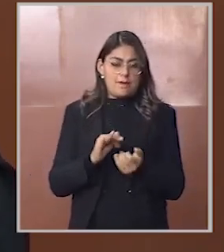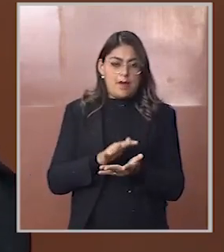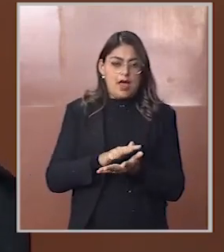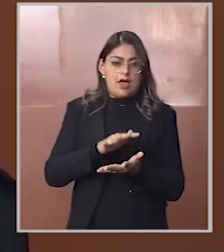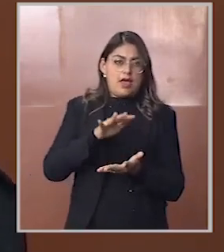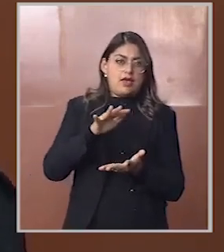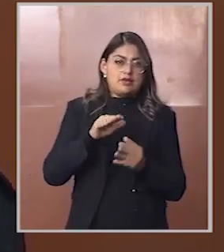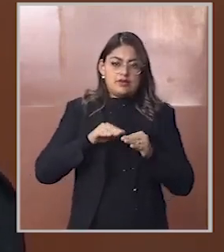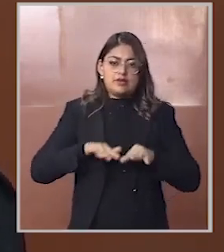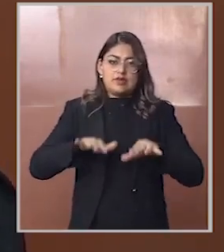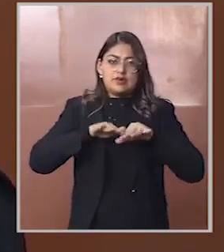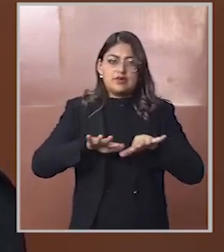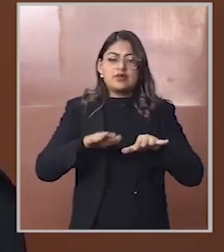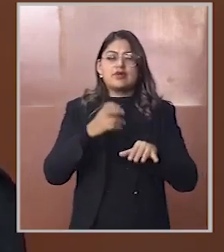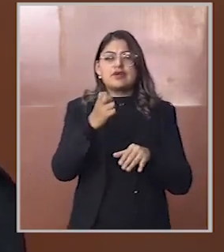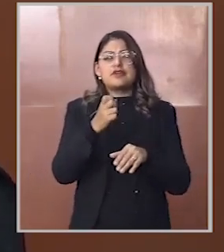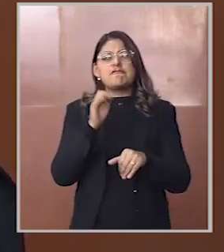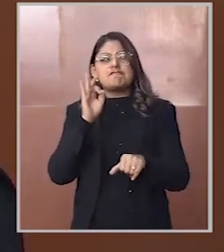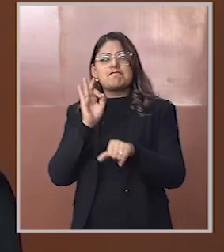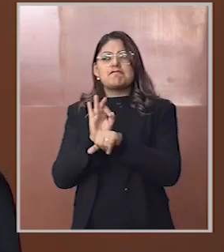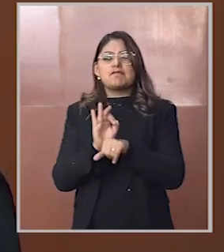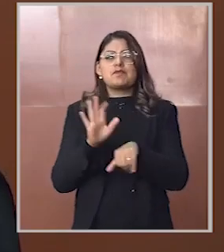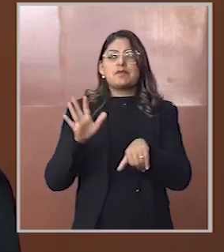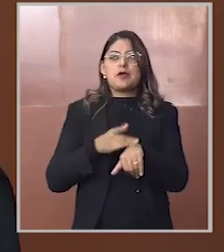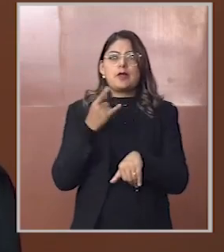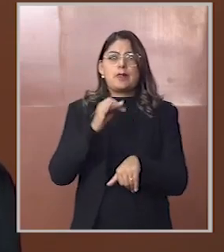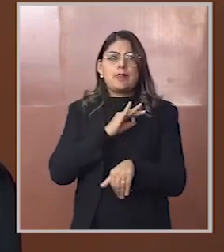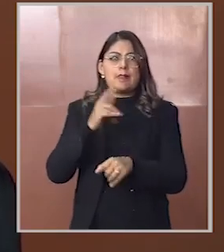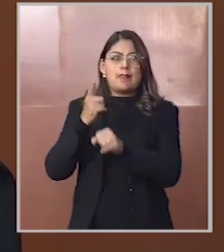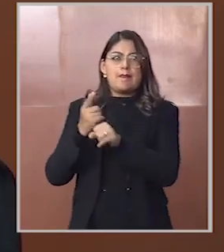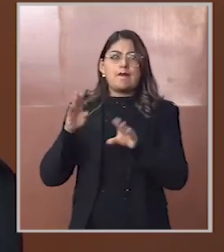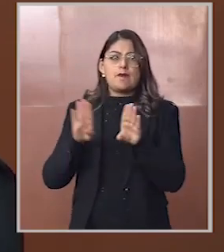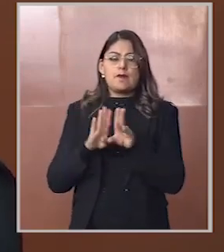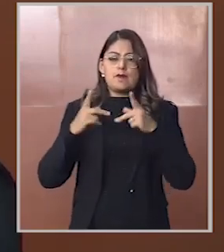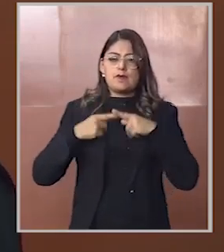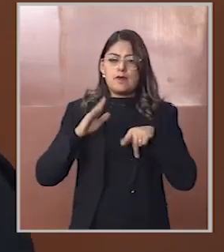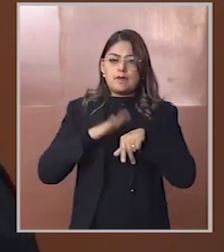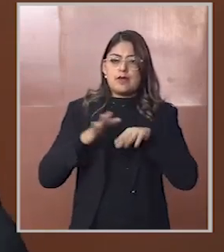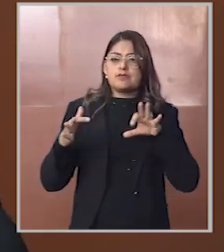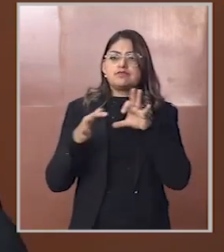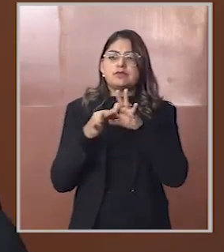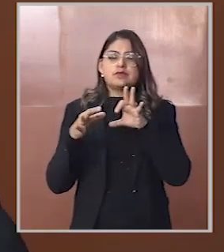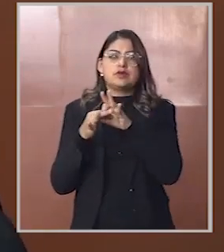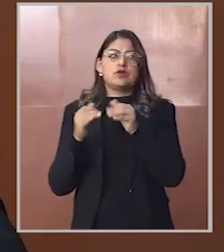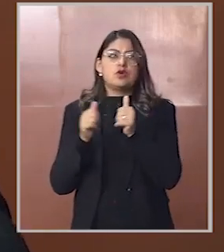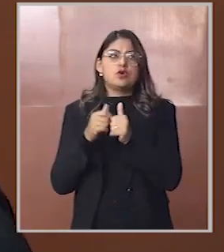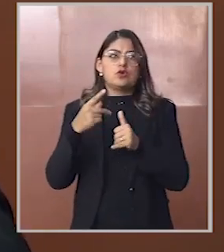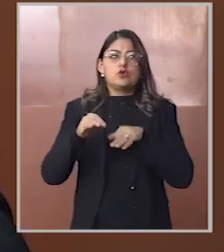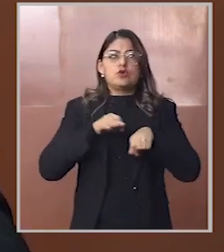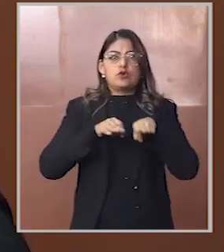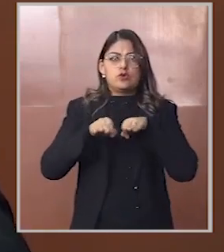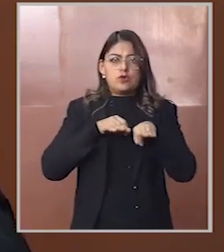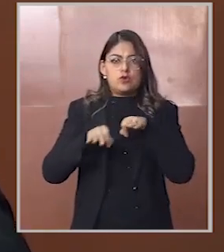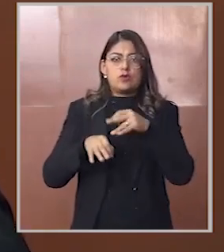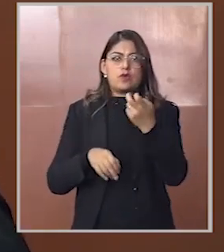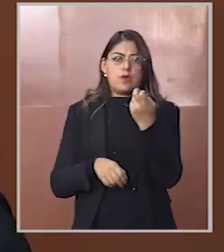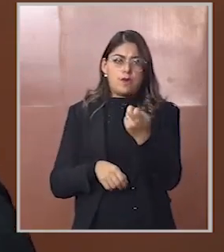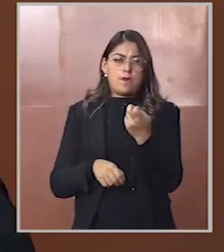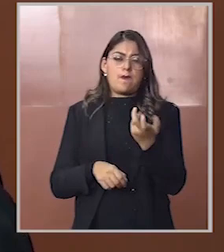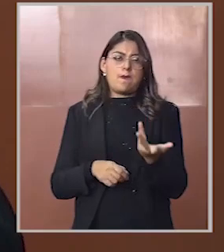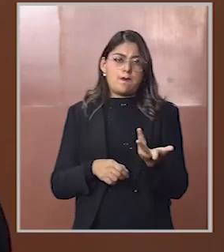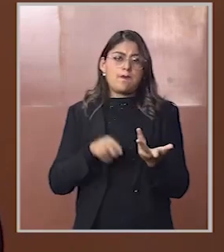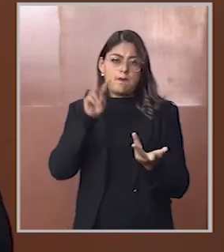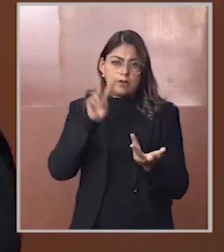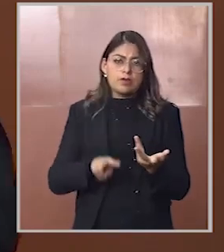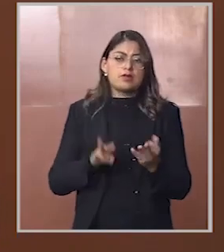y ese será un buen indicador de cómo se acerca más gente a partir de todo este trabajo lo cual Sin lugar a dudas va a ser